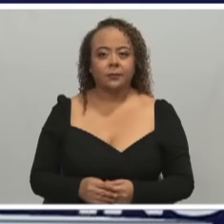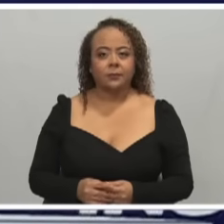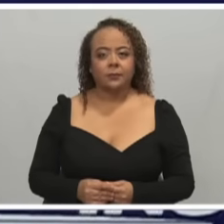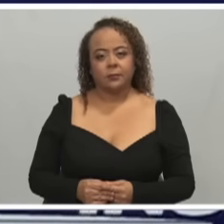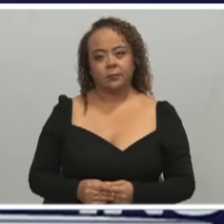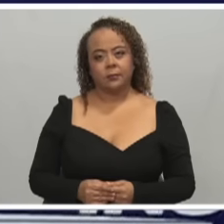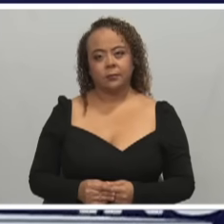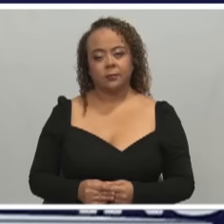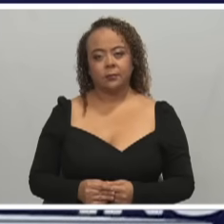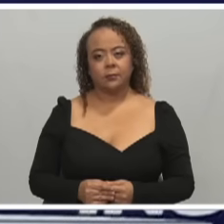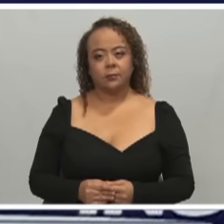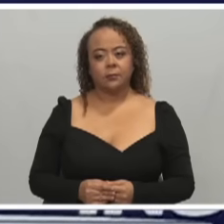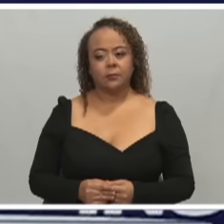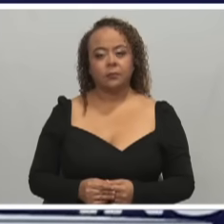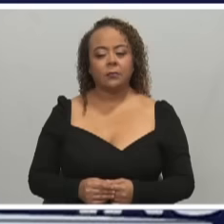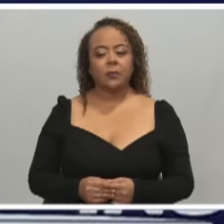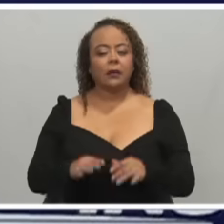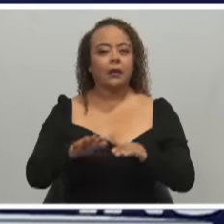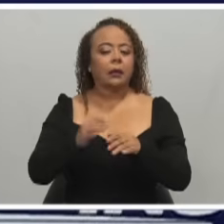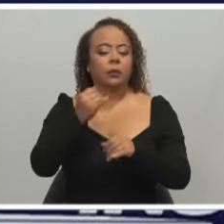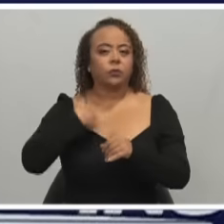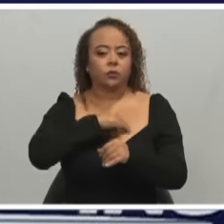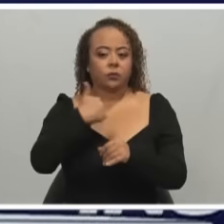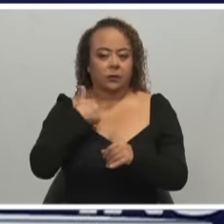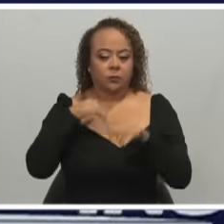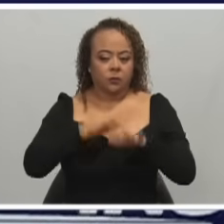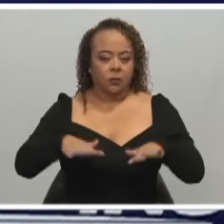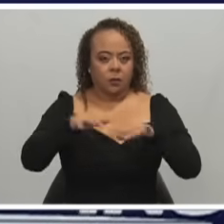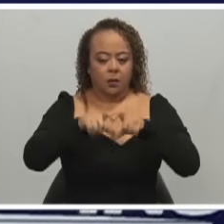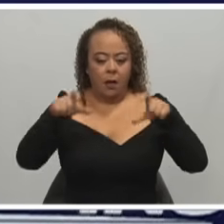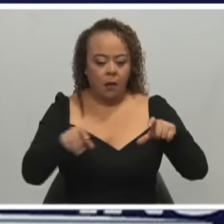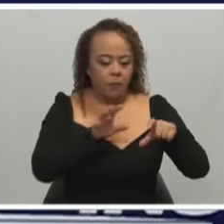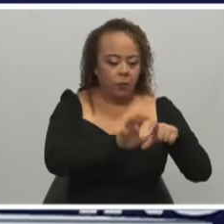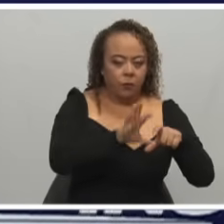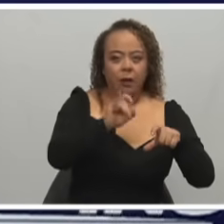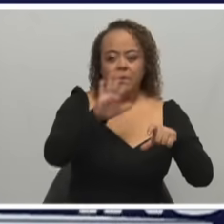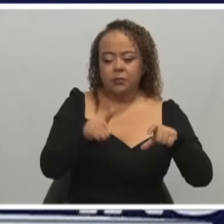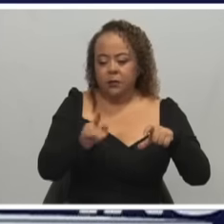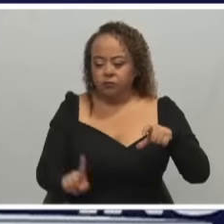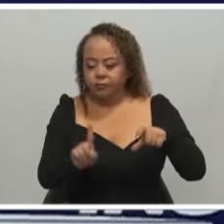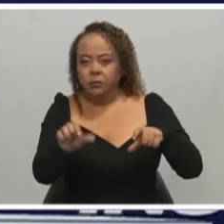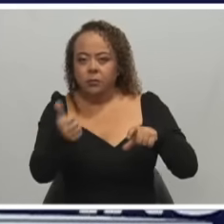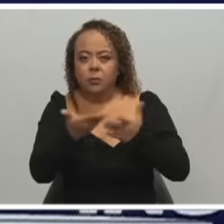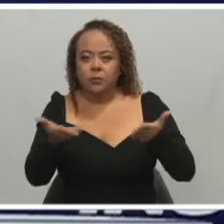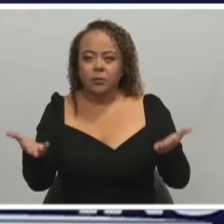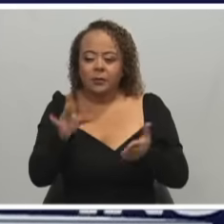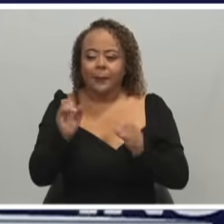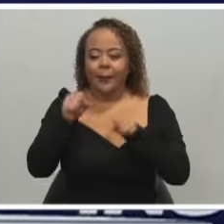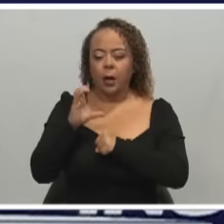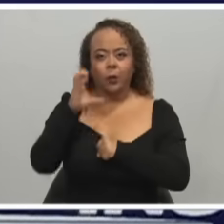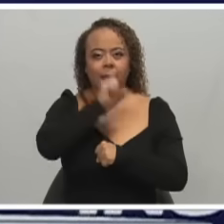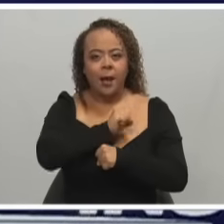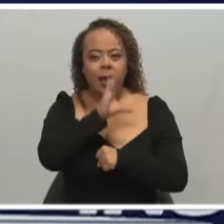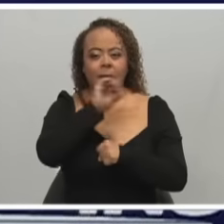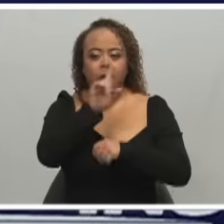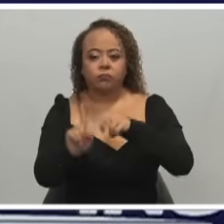una una sociedad en un determinado sector del campo y de pronto después van apareciendo otras cosas que que se van notando que que